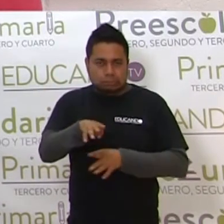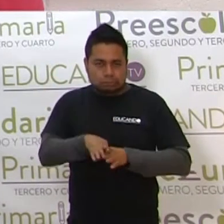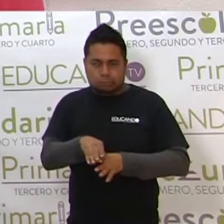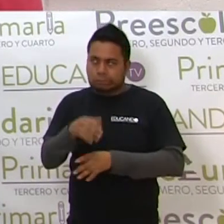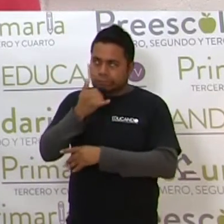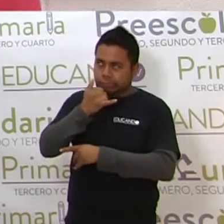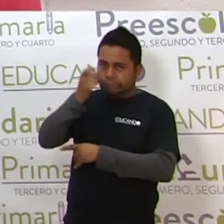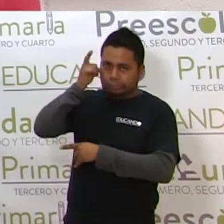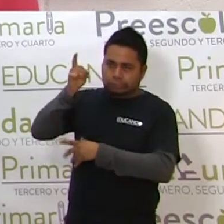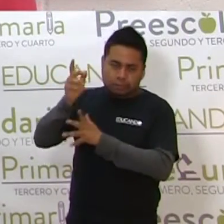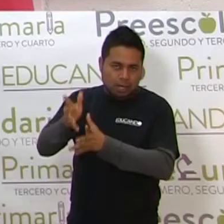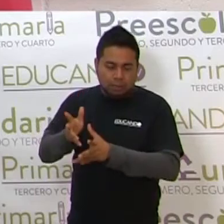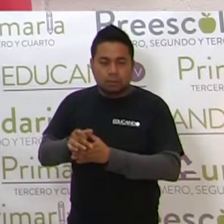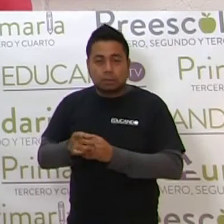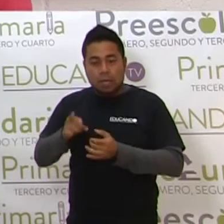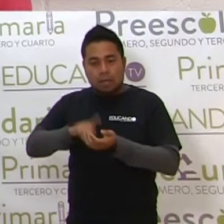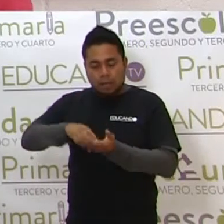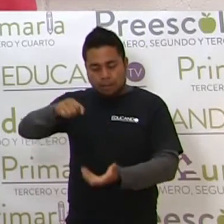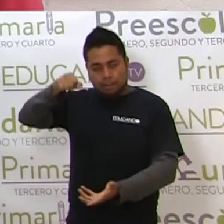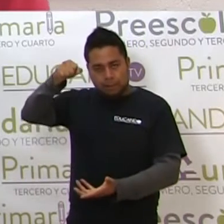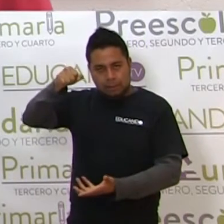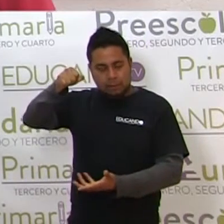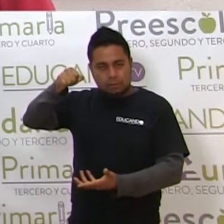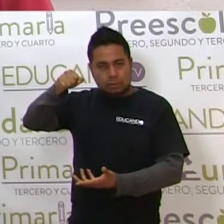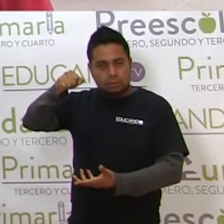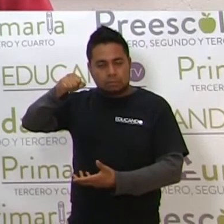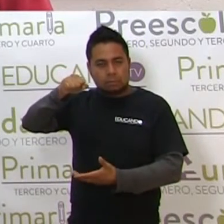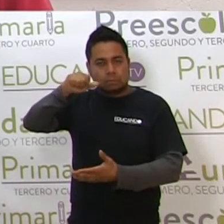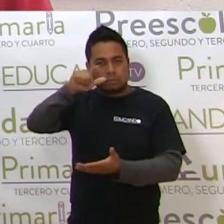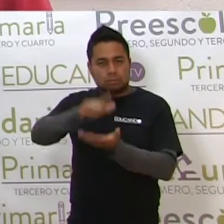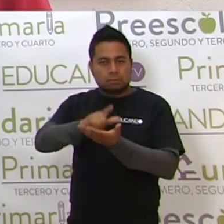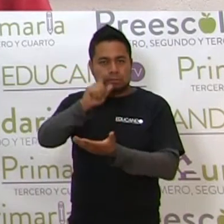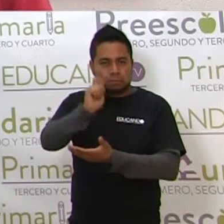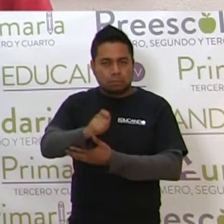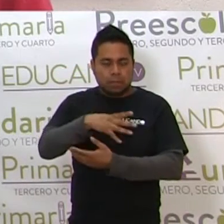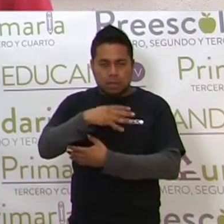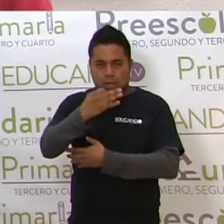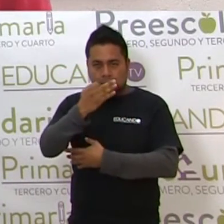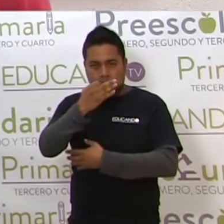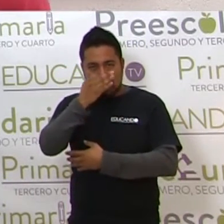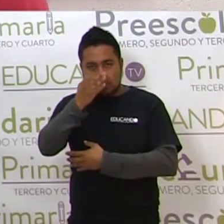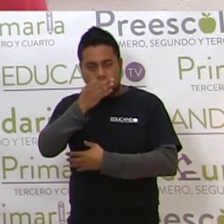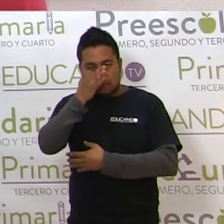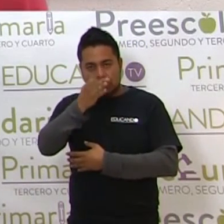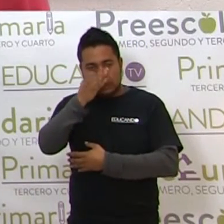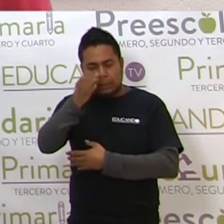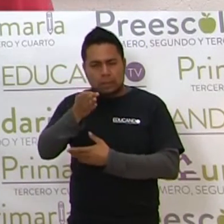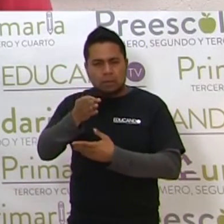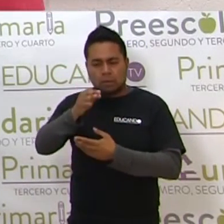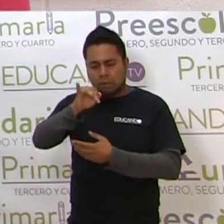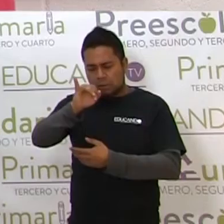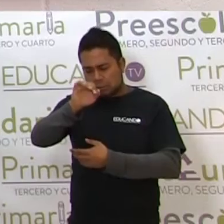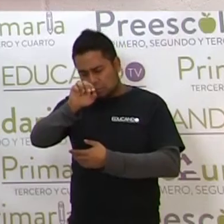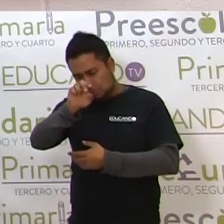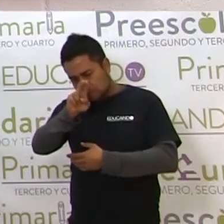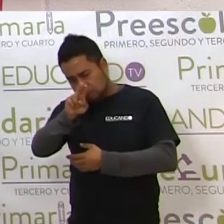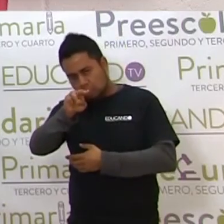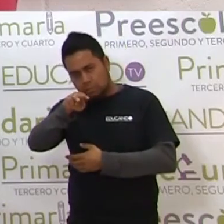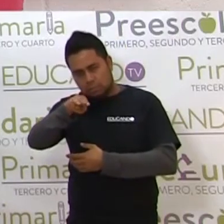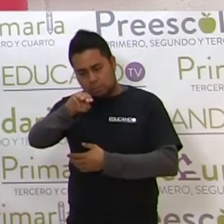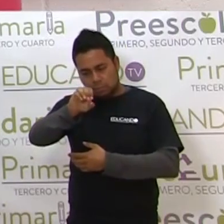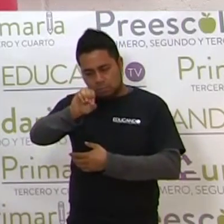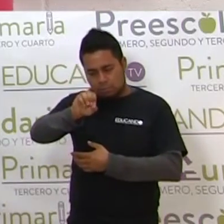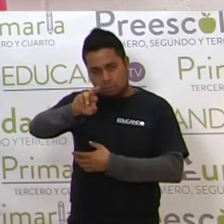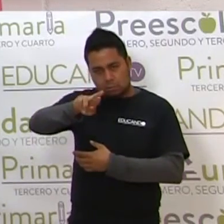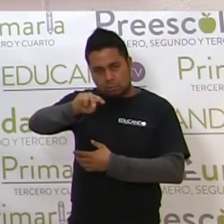flor su canasta por regla general está hecha con flores con flor inmortal muchas veces y con ella se